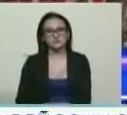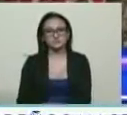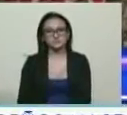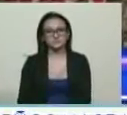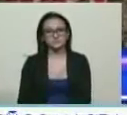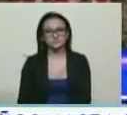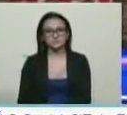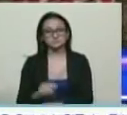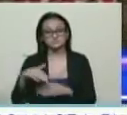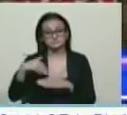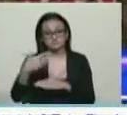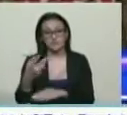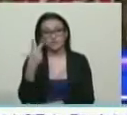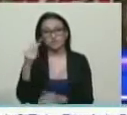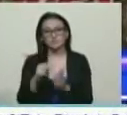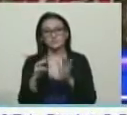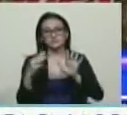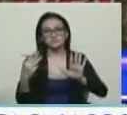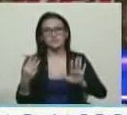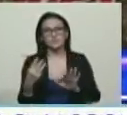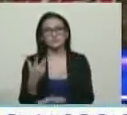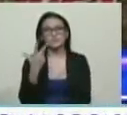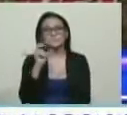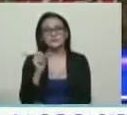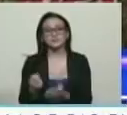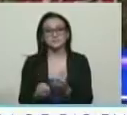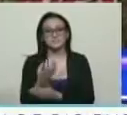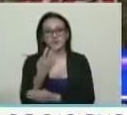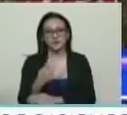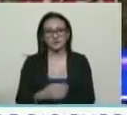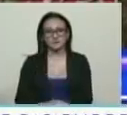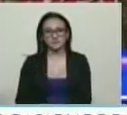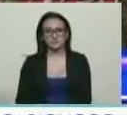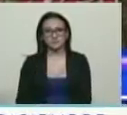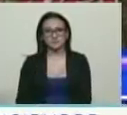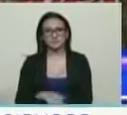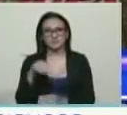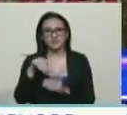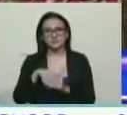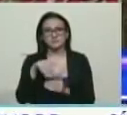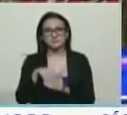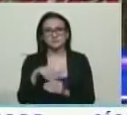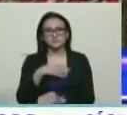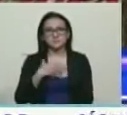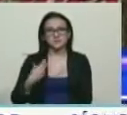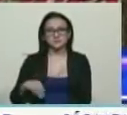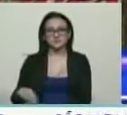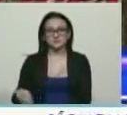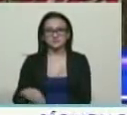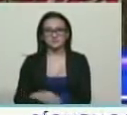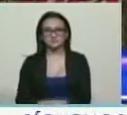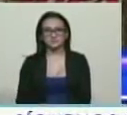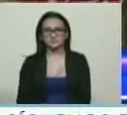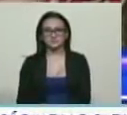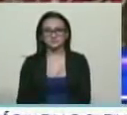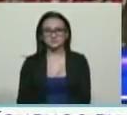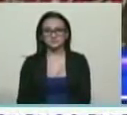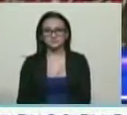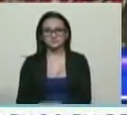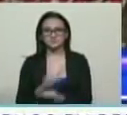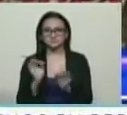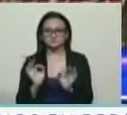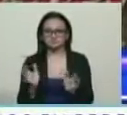Luego, 2018, 20 de mayo, elecciones presidenciales. Una gran